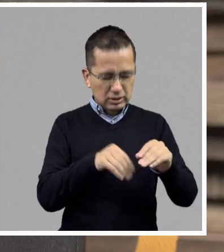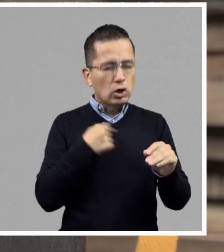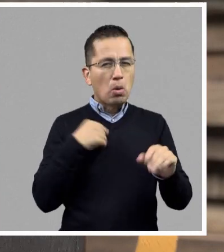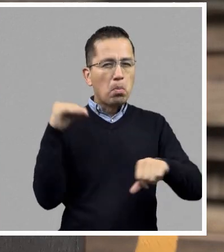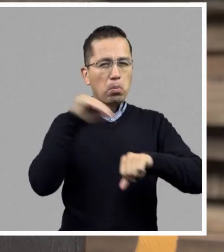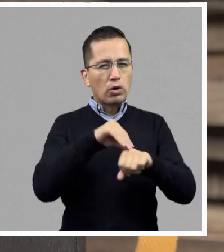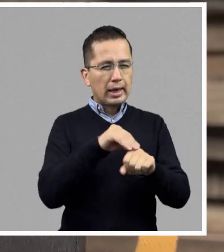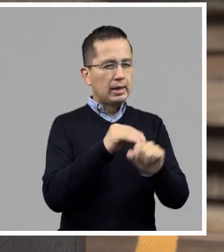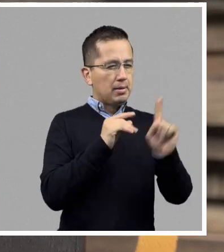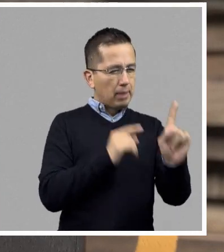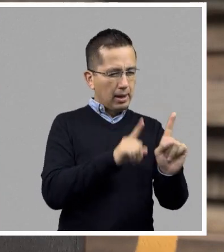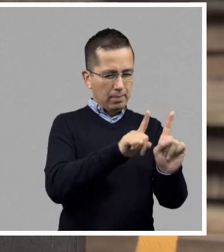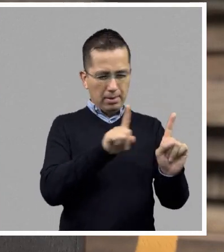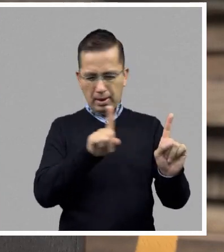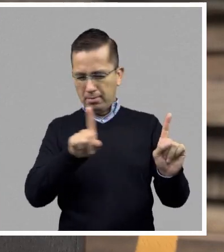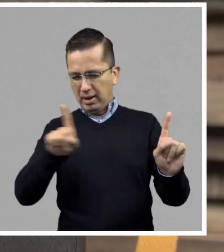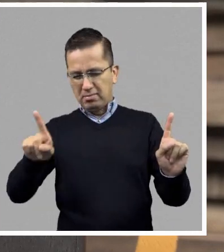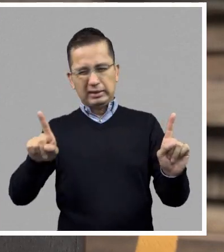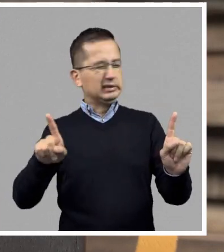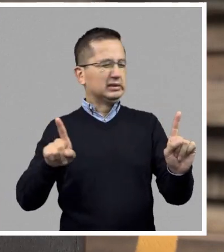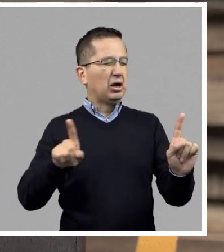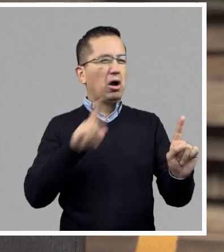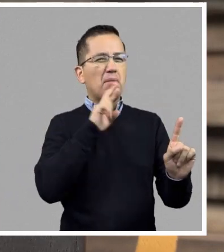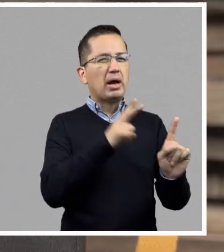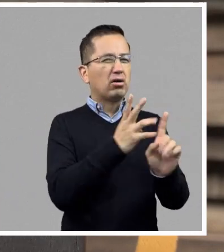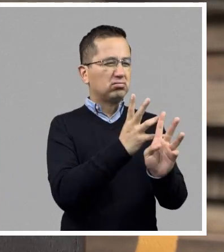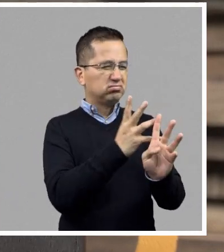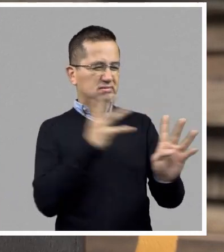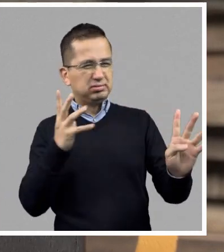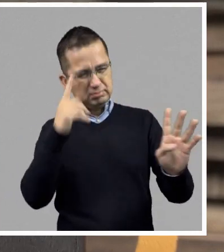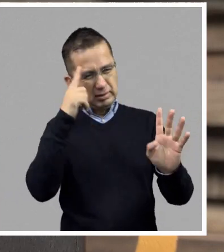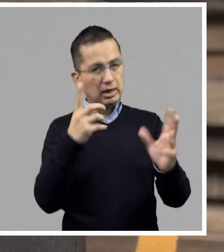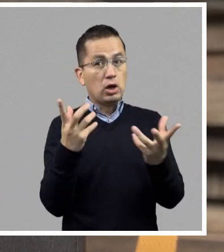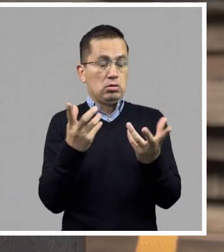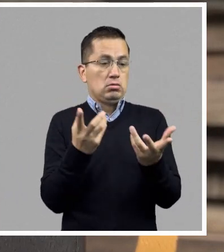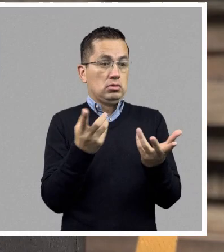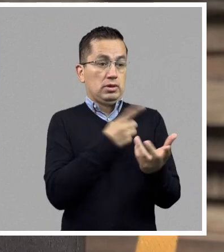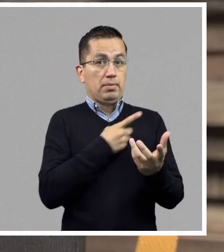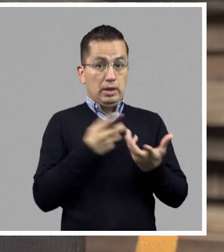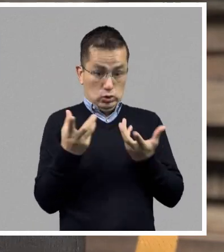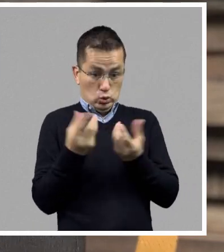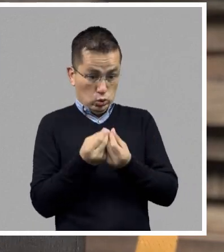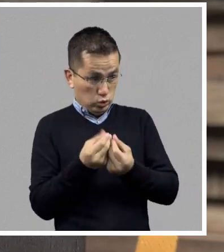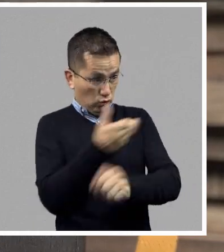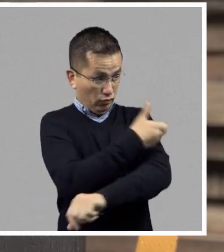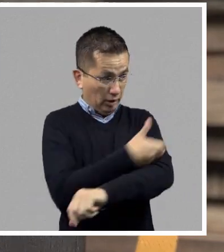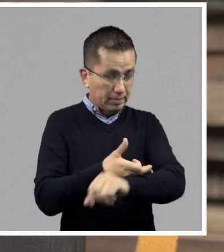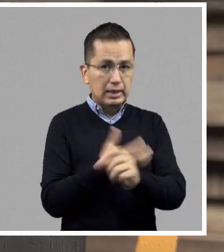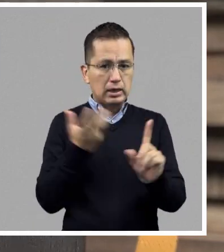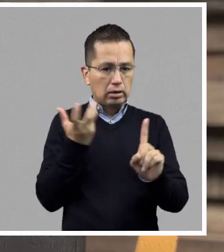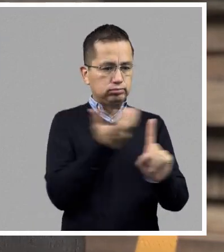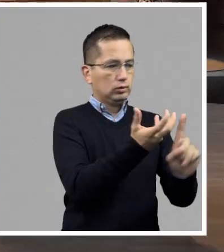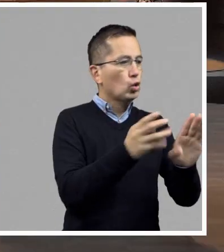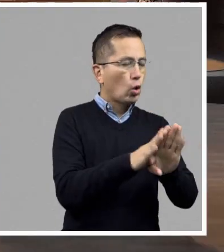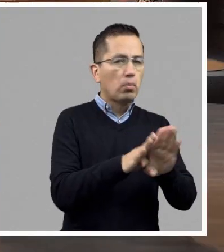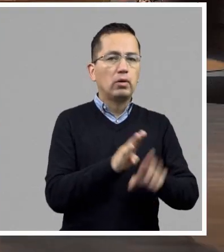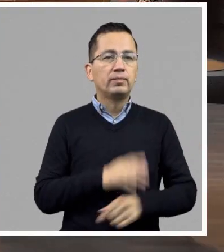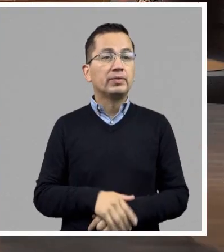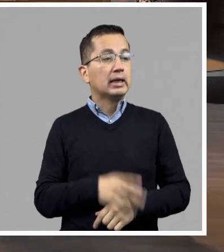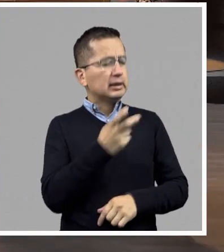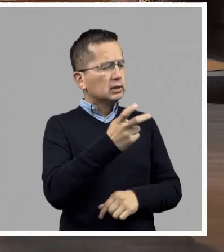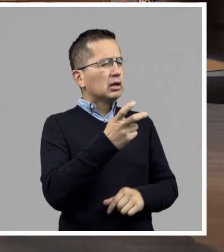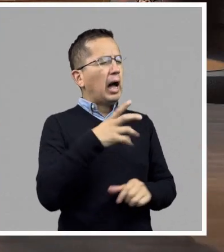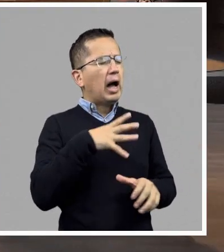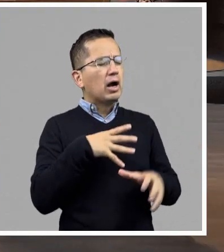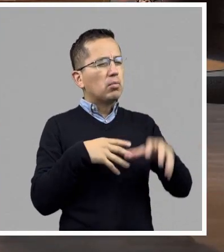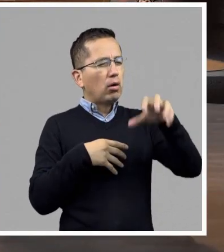Entonces me di cuenta que había que crear algún algoritmo ahí para que se agruparan y también porque van en familias y aparte Pero bueno